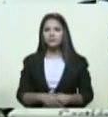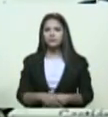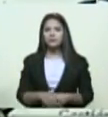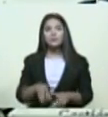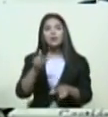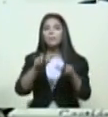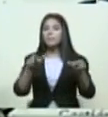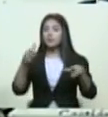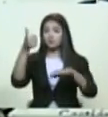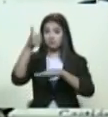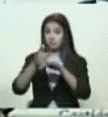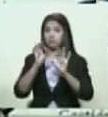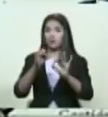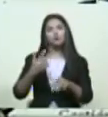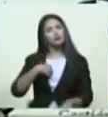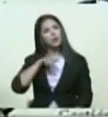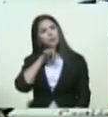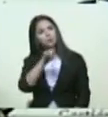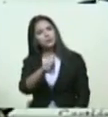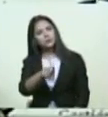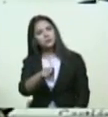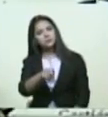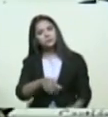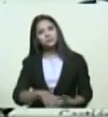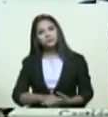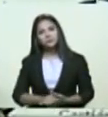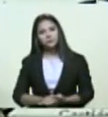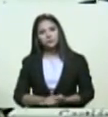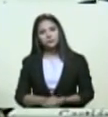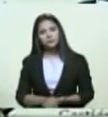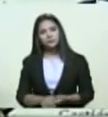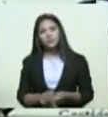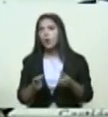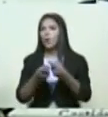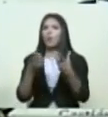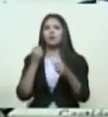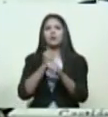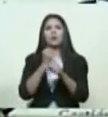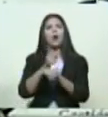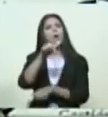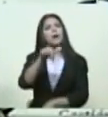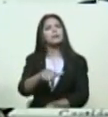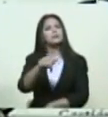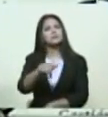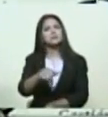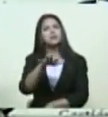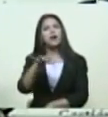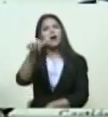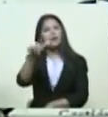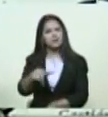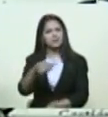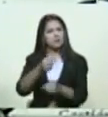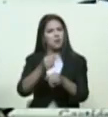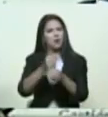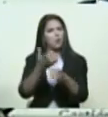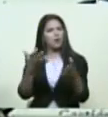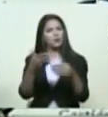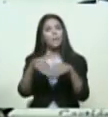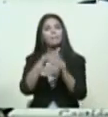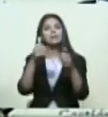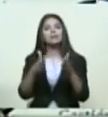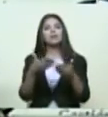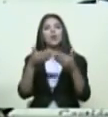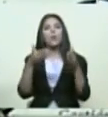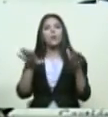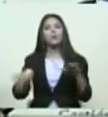autoridades del más alto nivel, yo les preguntaba cuántos funcionarios había aquí en la fiscalía. Porque,